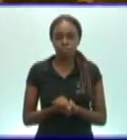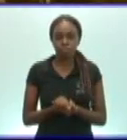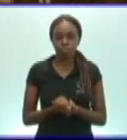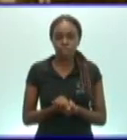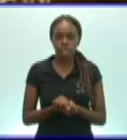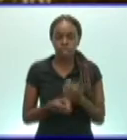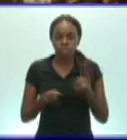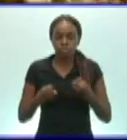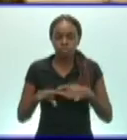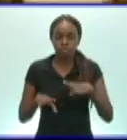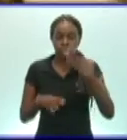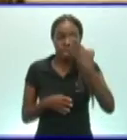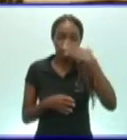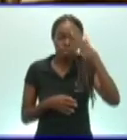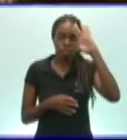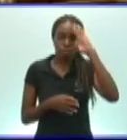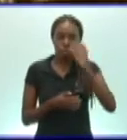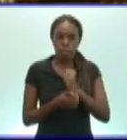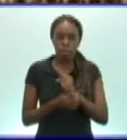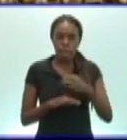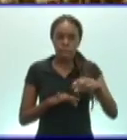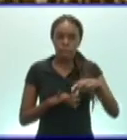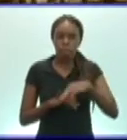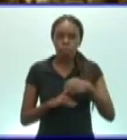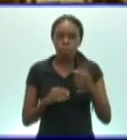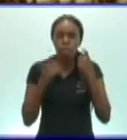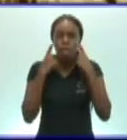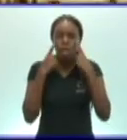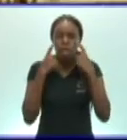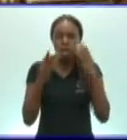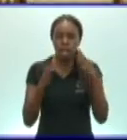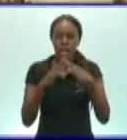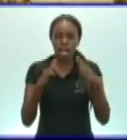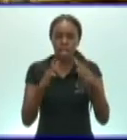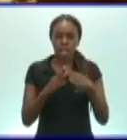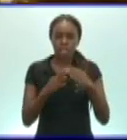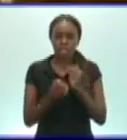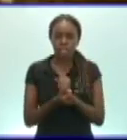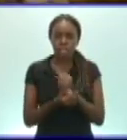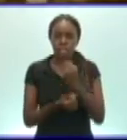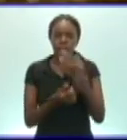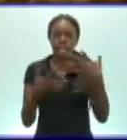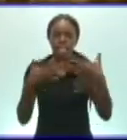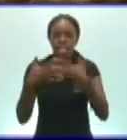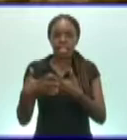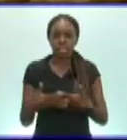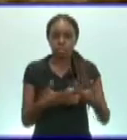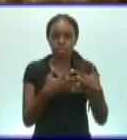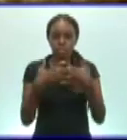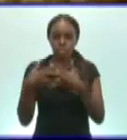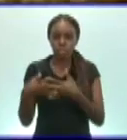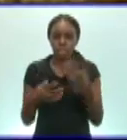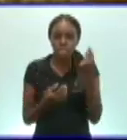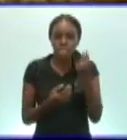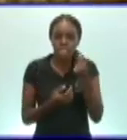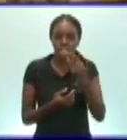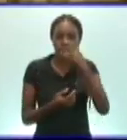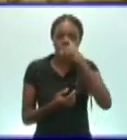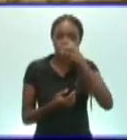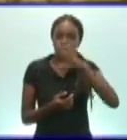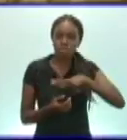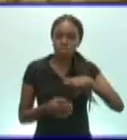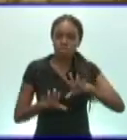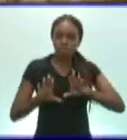Expulsada de Cuba, Ana vivió modestamente en Nueva York y para mantener a sus 2 hijos tuvo que trabajar de costurera.